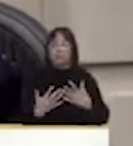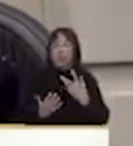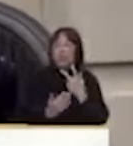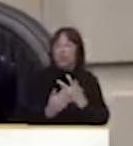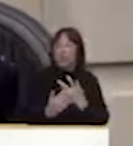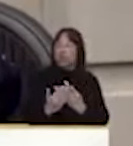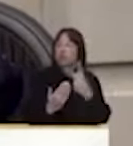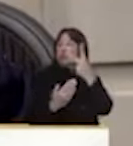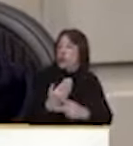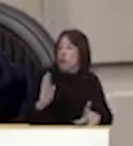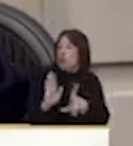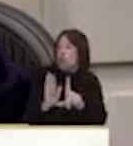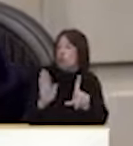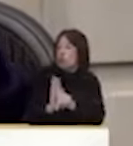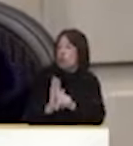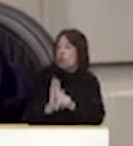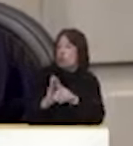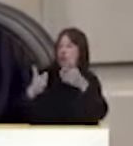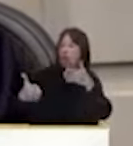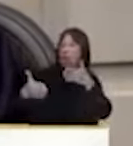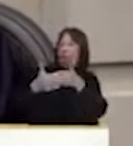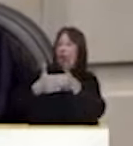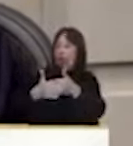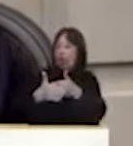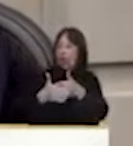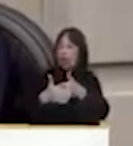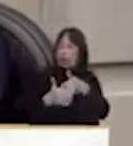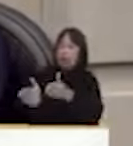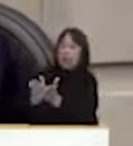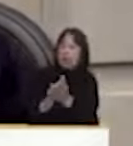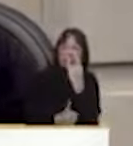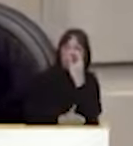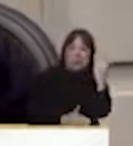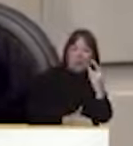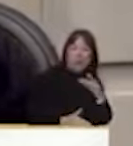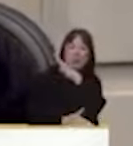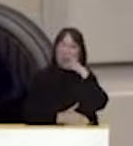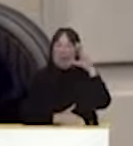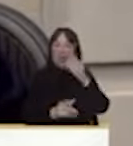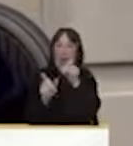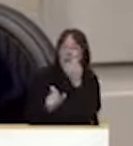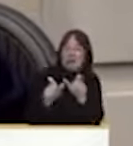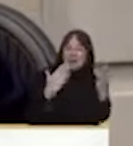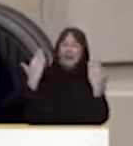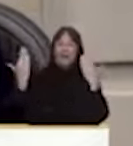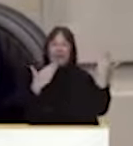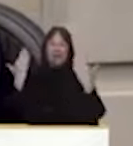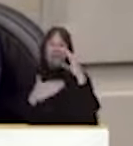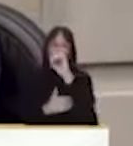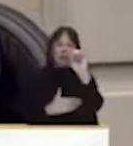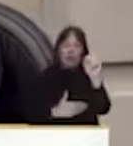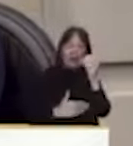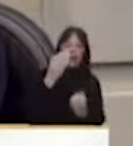proyecto de ley que vaya en contravía de los intereses del campo, de los campesinos y de los productores